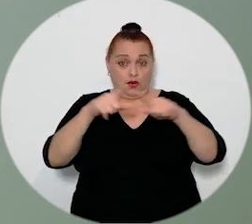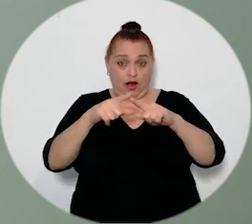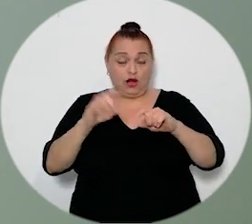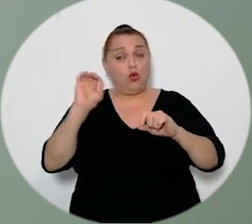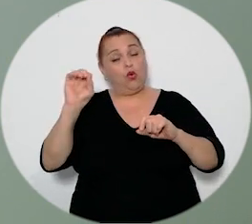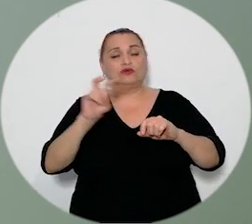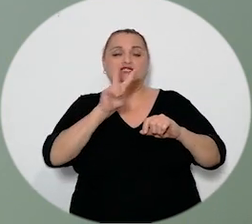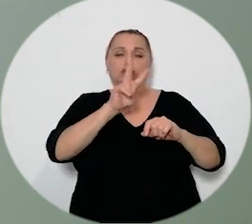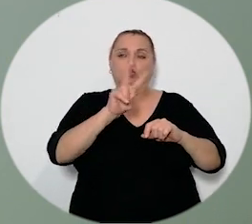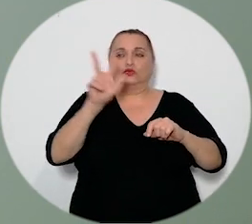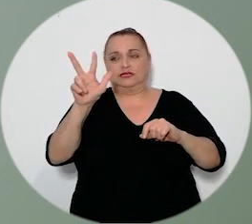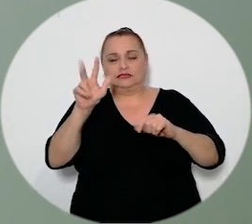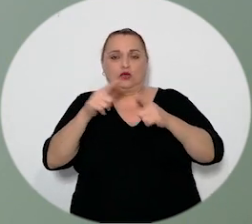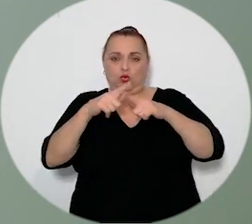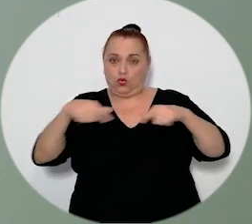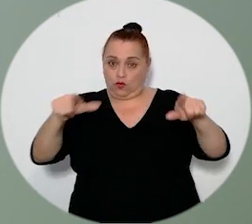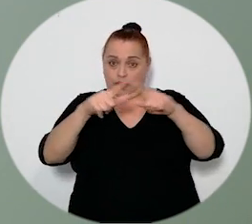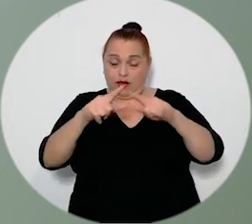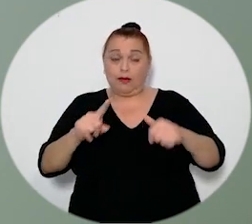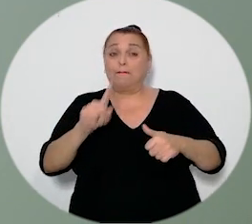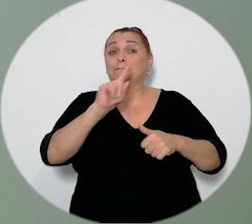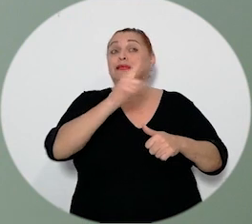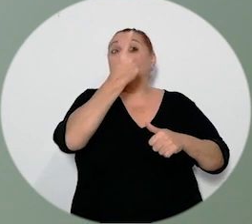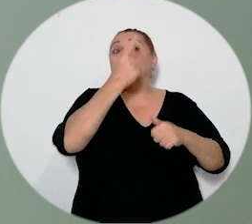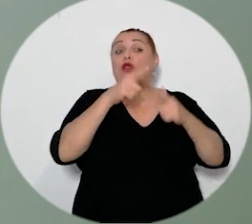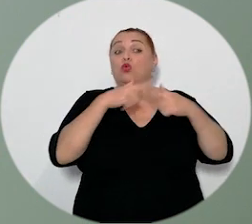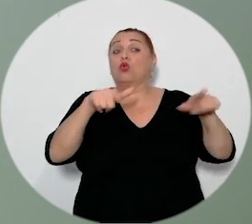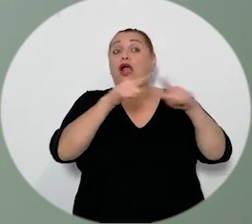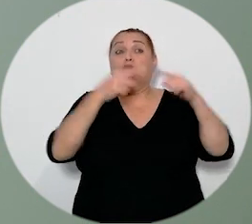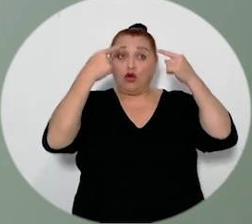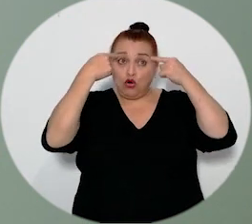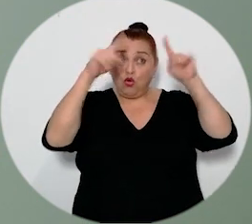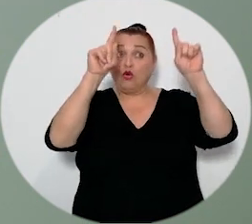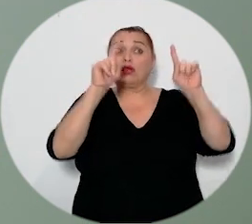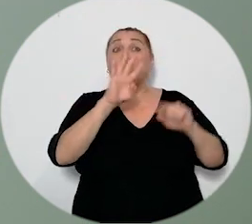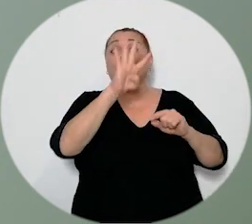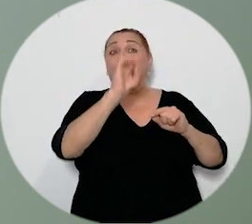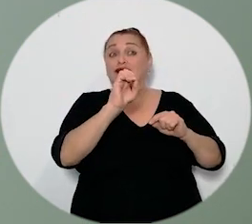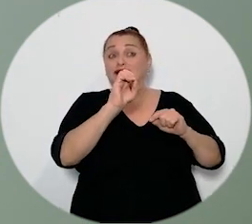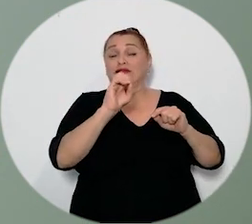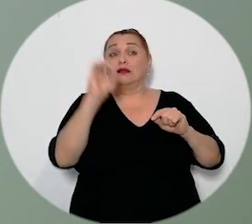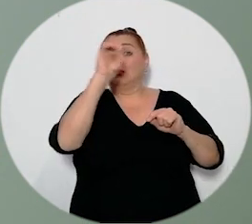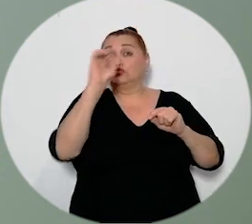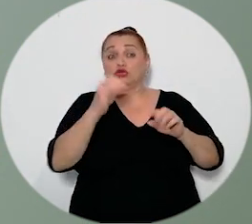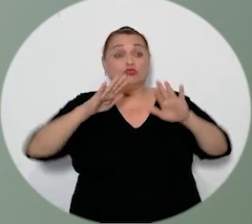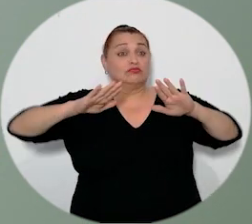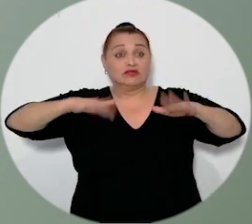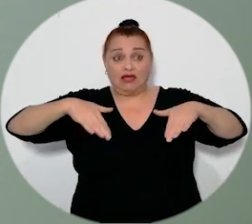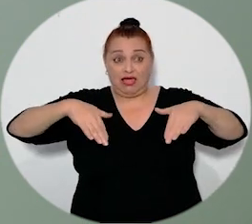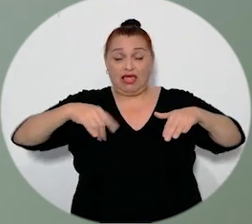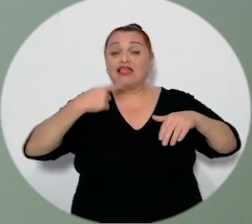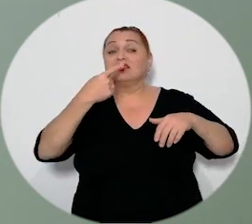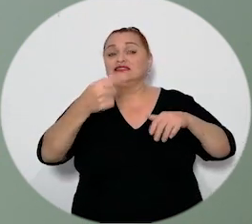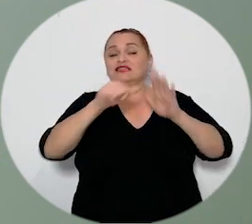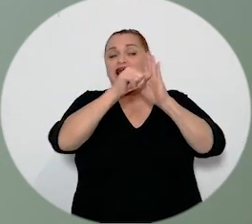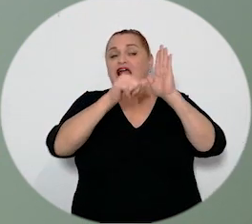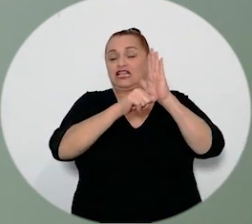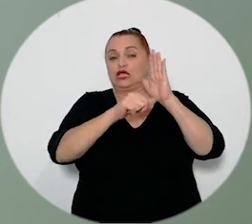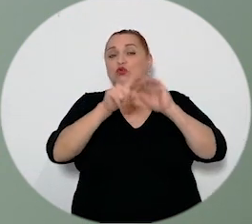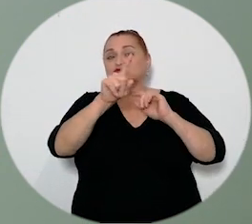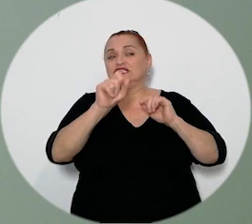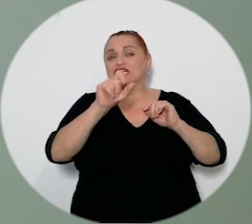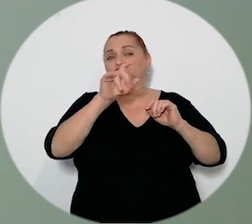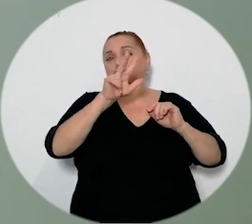bien entre el segundo y el tercero, cuando el primer lugar no haya alcanzado el umbral del 40% de votos previsto en el artículo